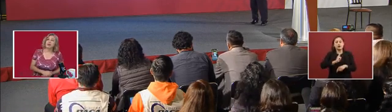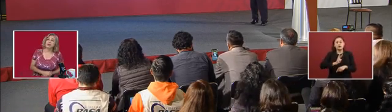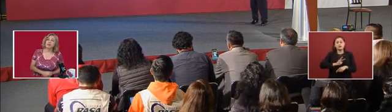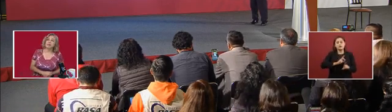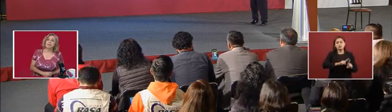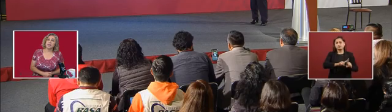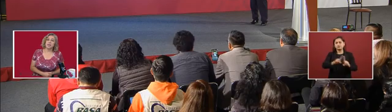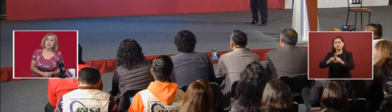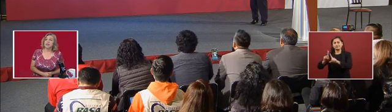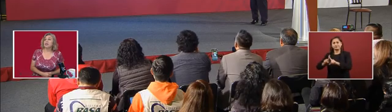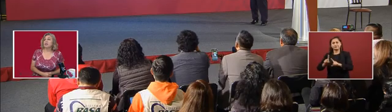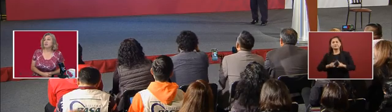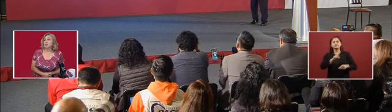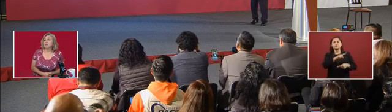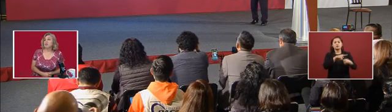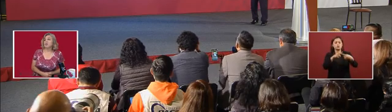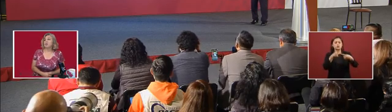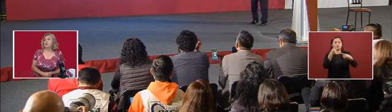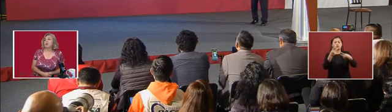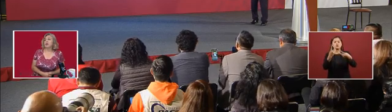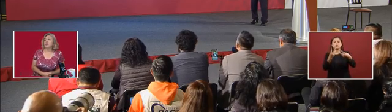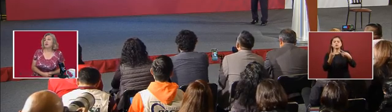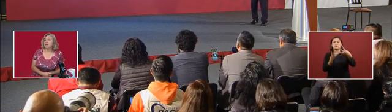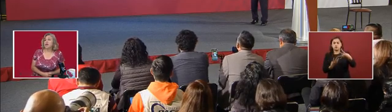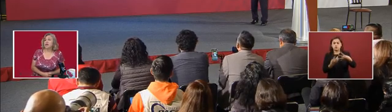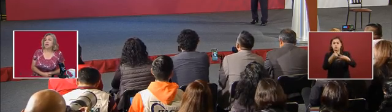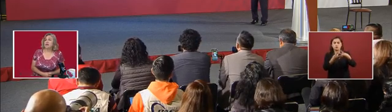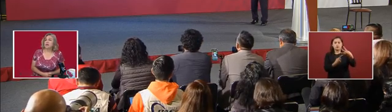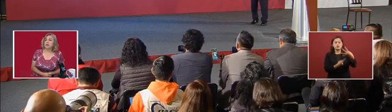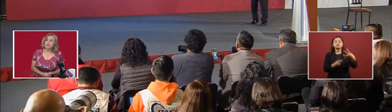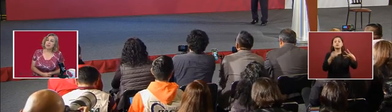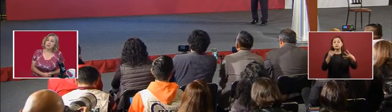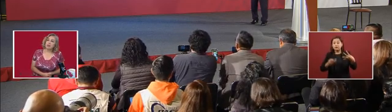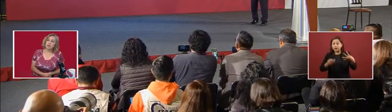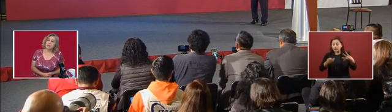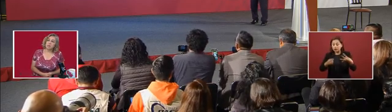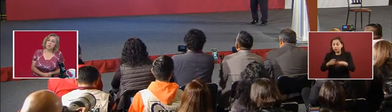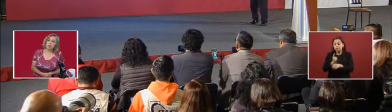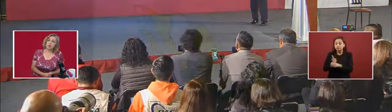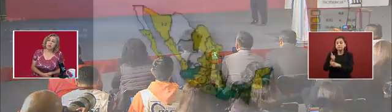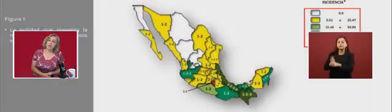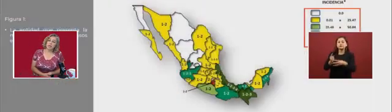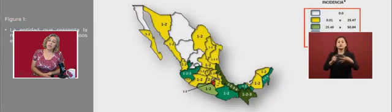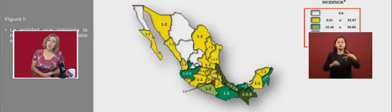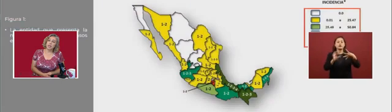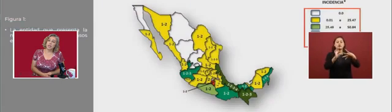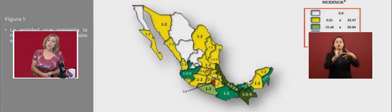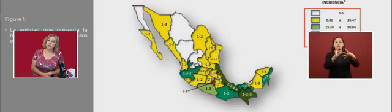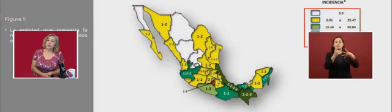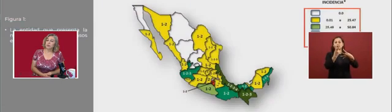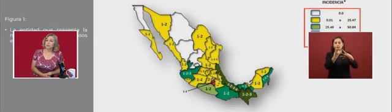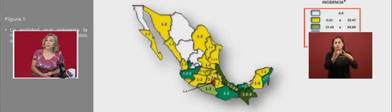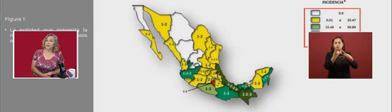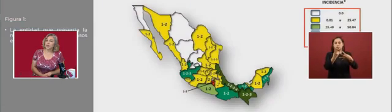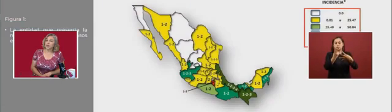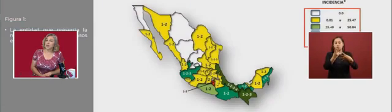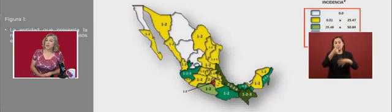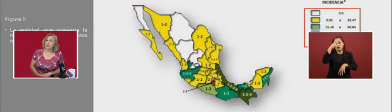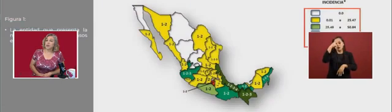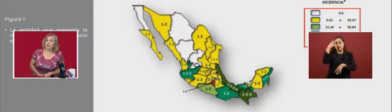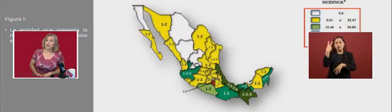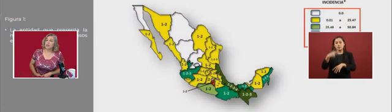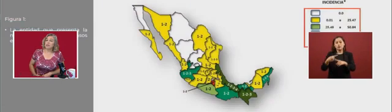estados en la tabla 3, So you can see in table Jalisco, 3, Chiapas, Morelos, Veracruz, y luego de ahí van a ver todos los siguientes. and then everybody else. Okay. Pueden ver You can